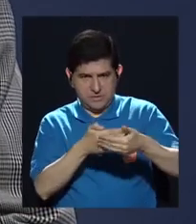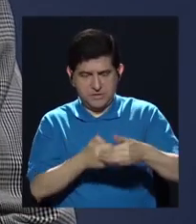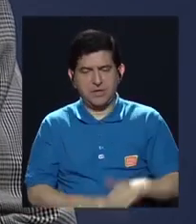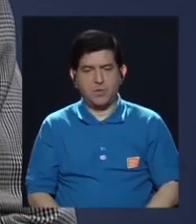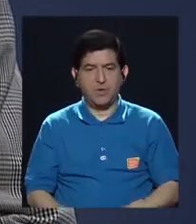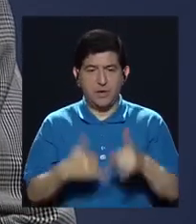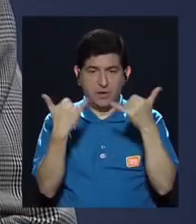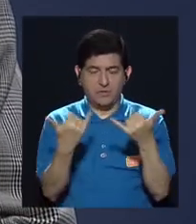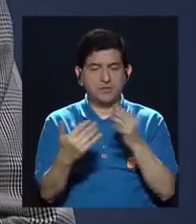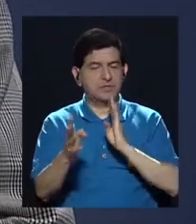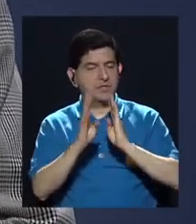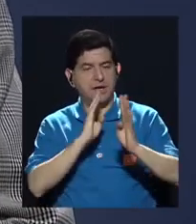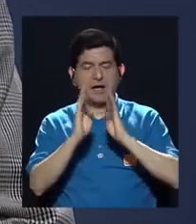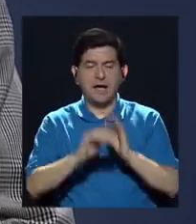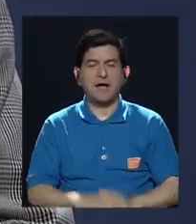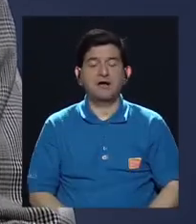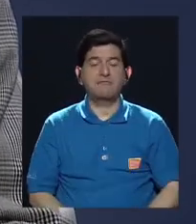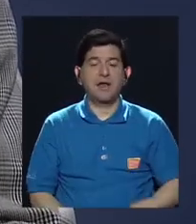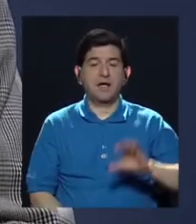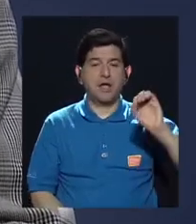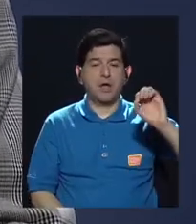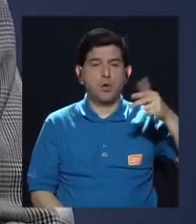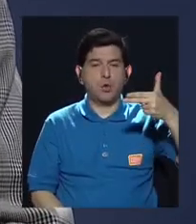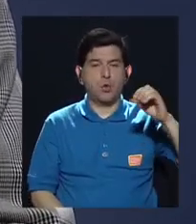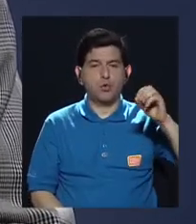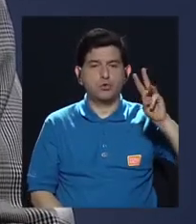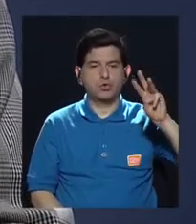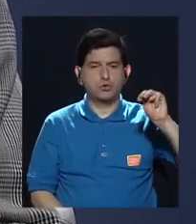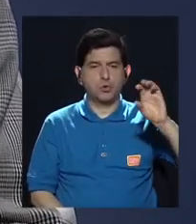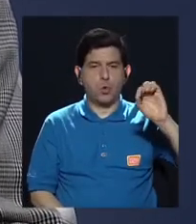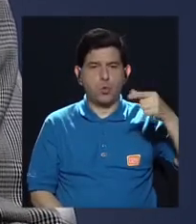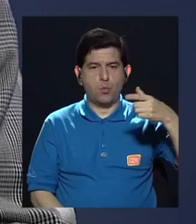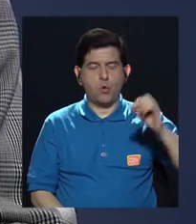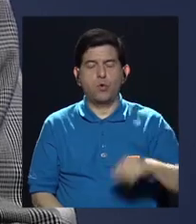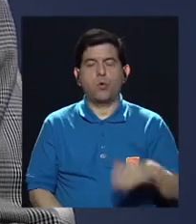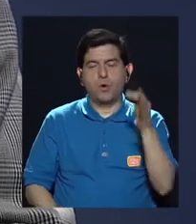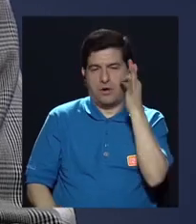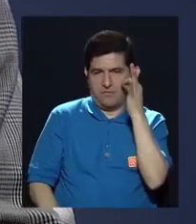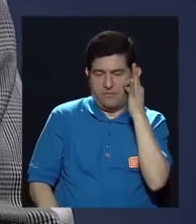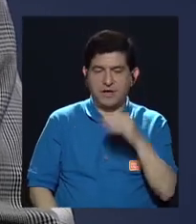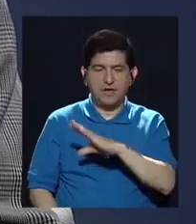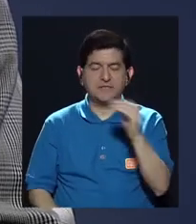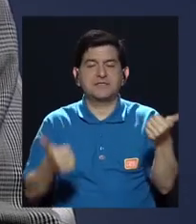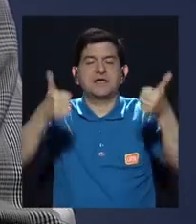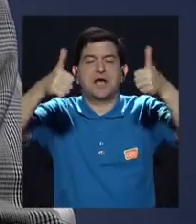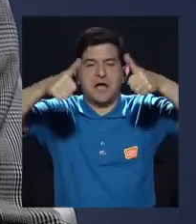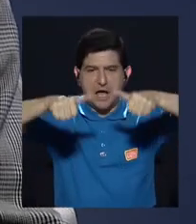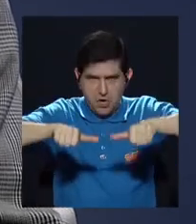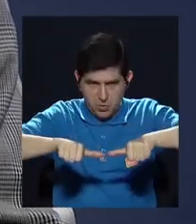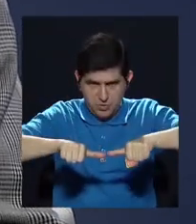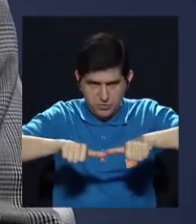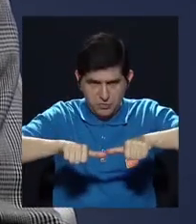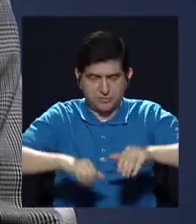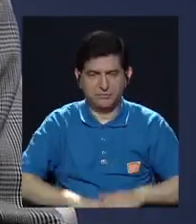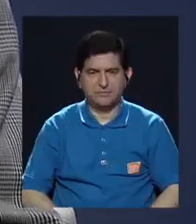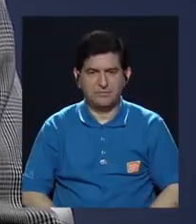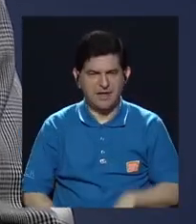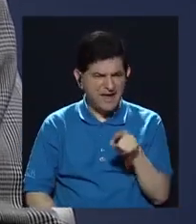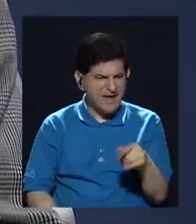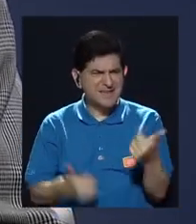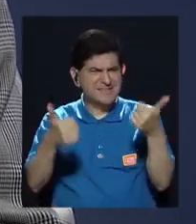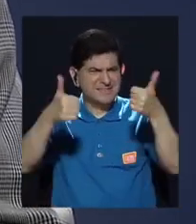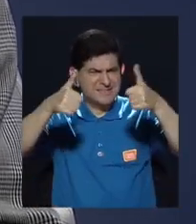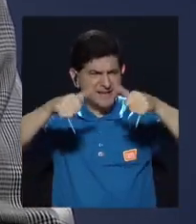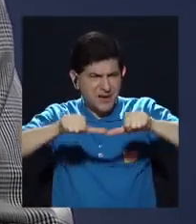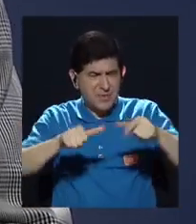van a conversar en el Alto de Chomogo con don Pepe y se llega a un acuerdo que